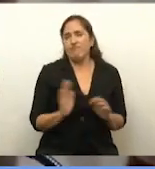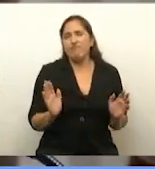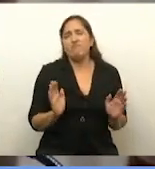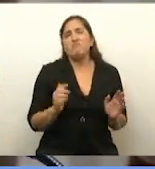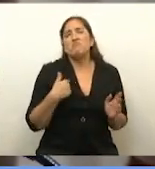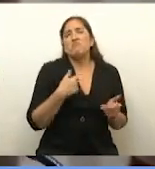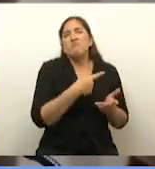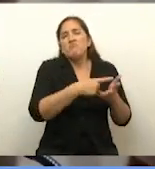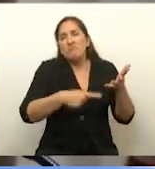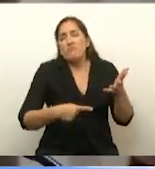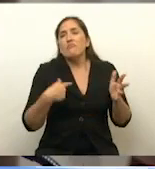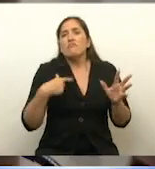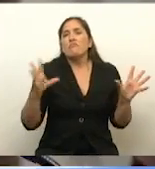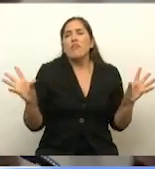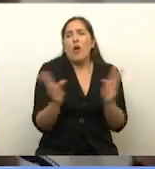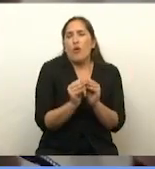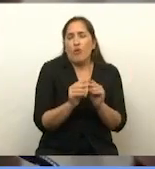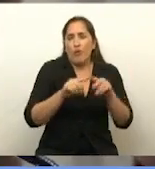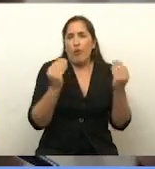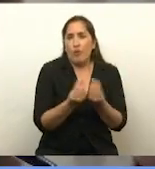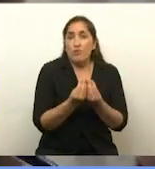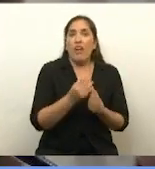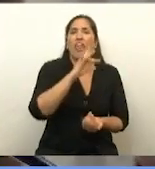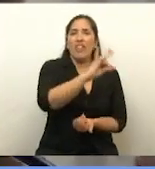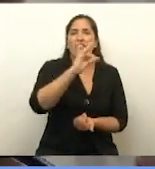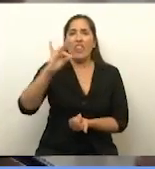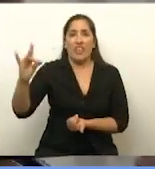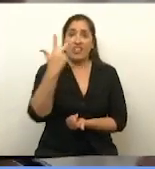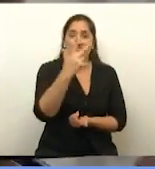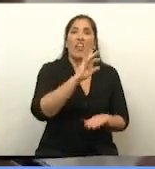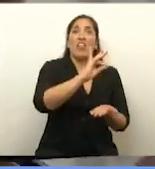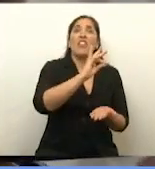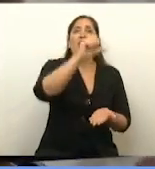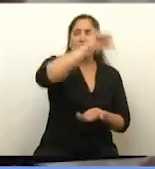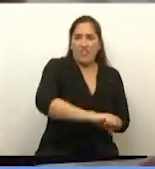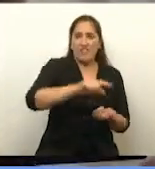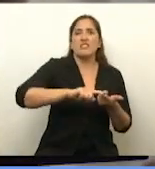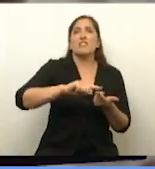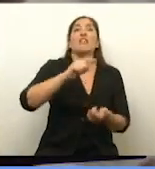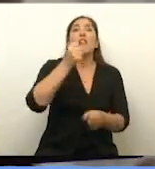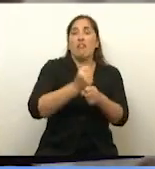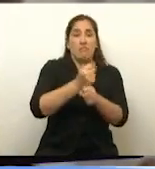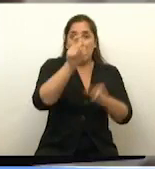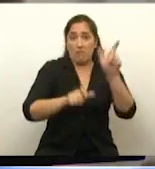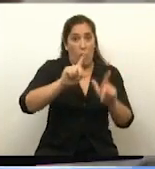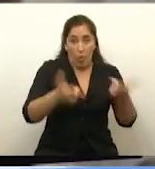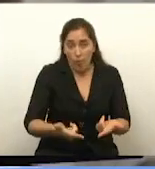síntesis las tres d déficit deuda y desempleo en el 2004